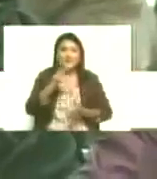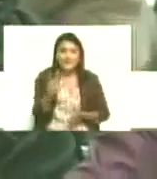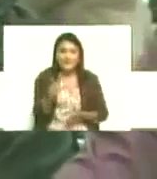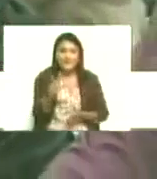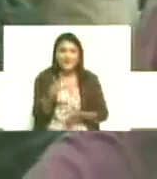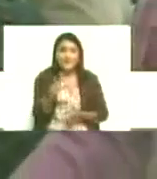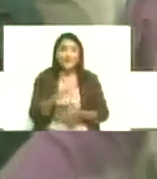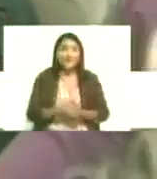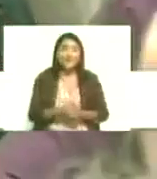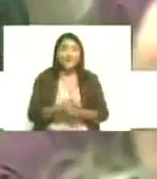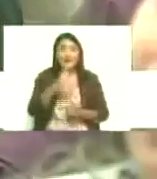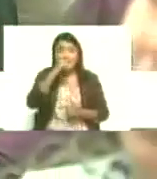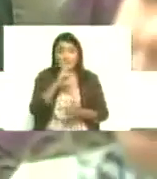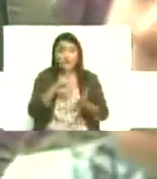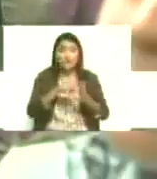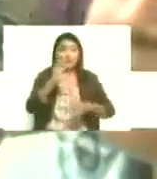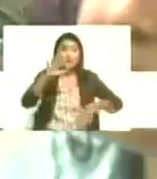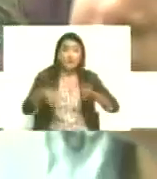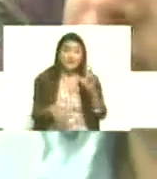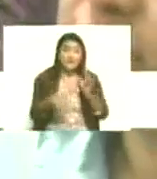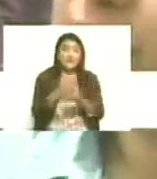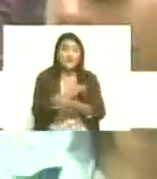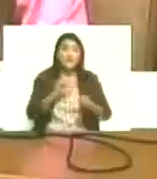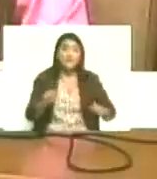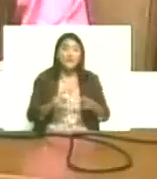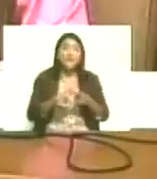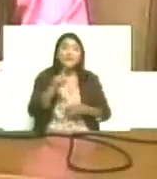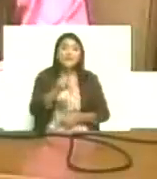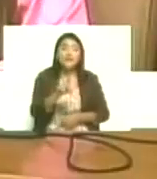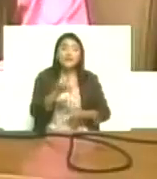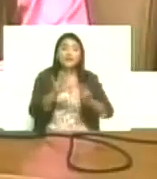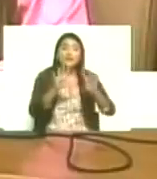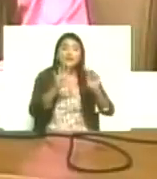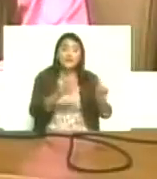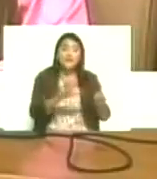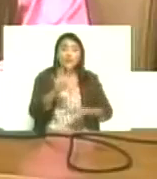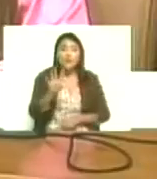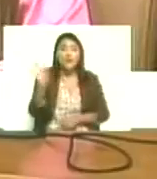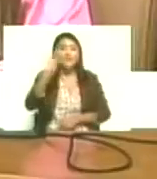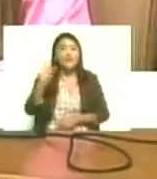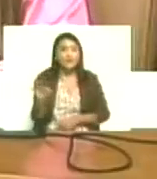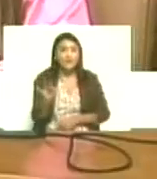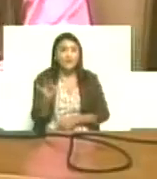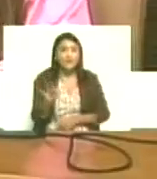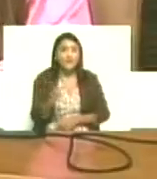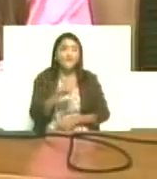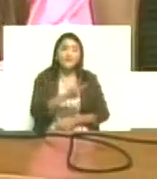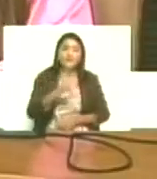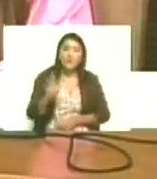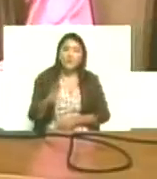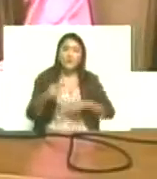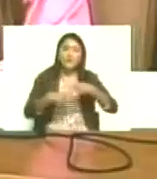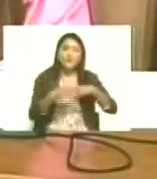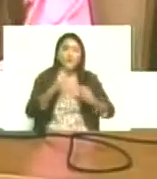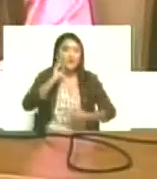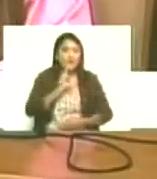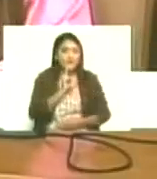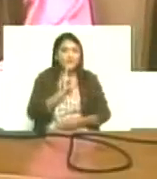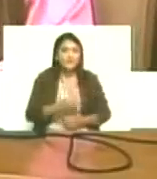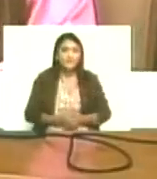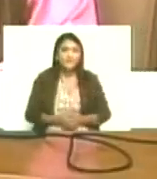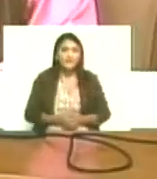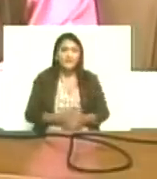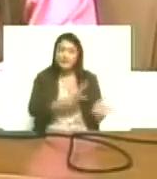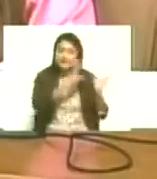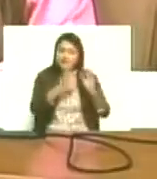Año 213 de la Independencia, 164 de la Federación y 24 de la Revolución Bolivariana.